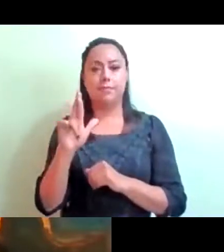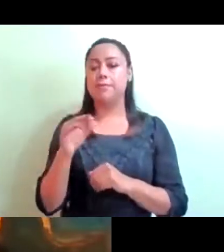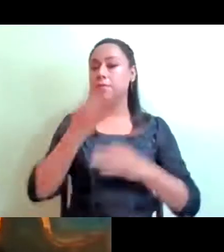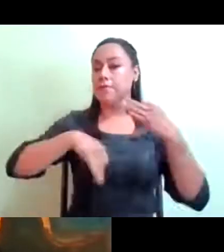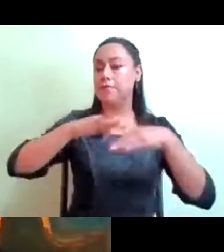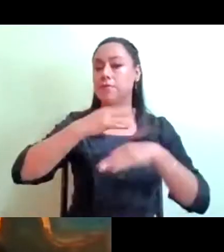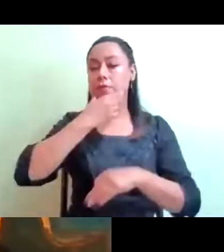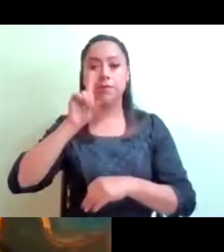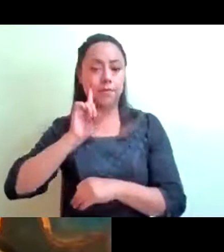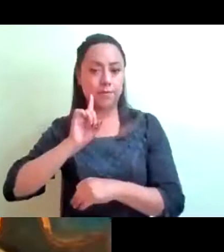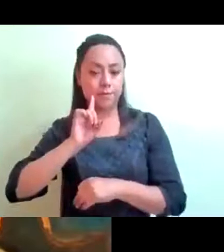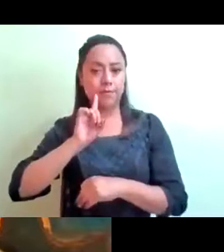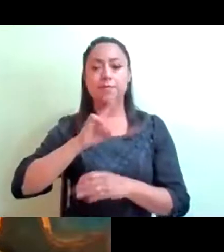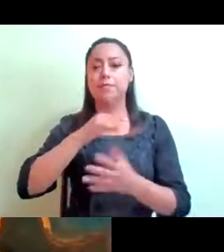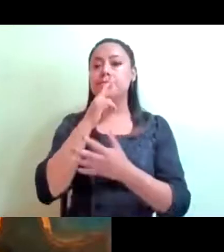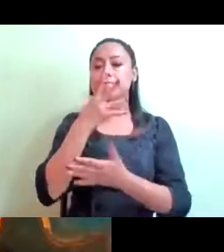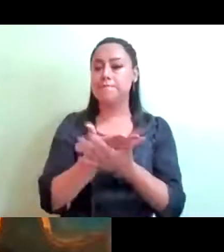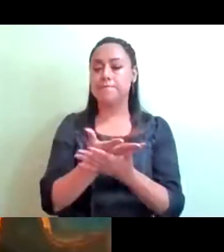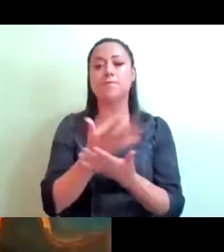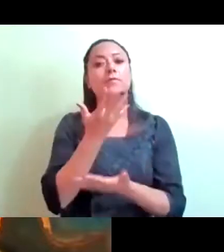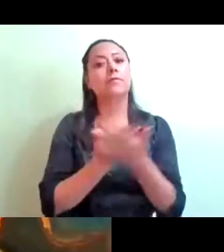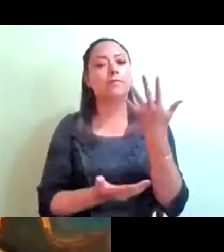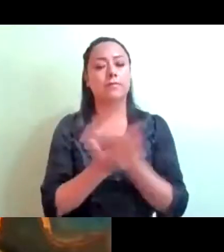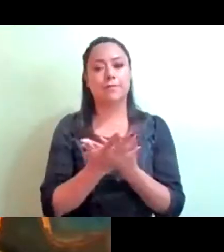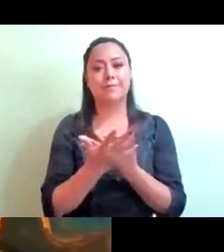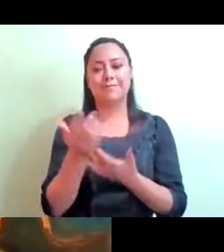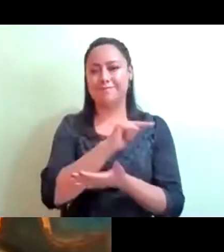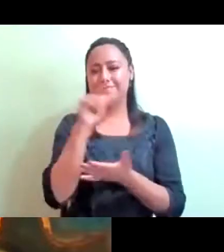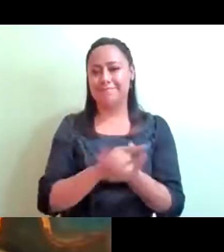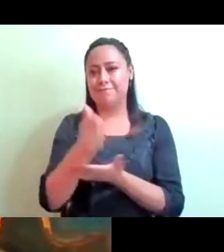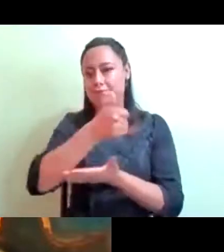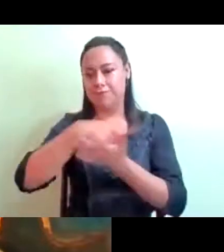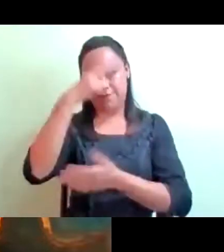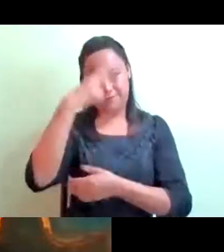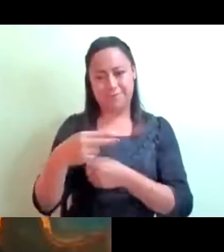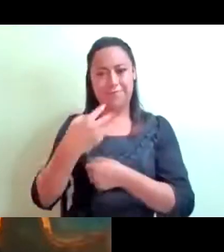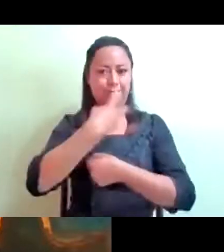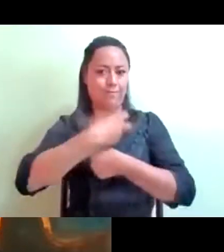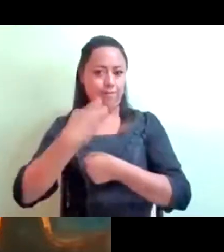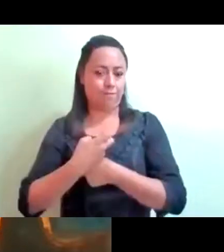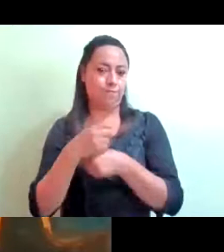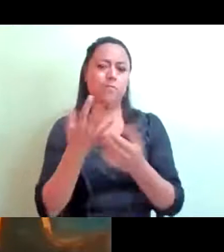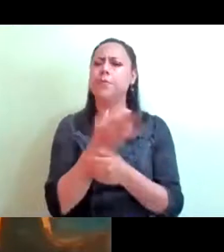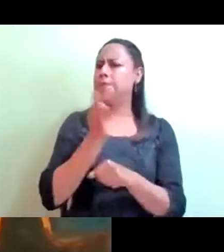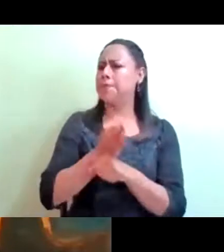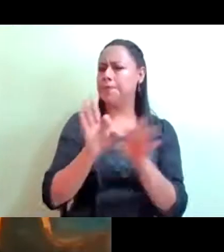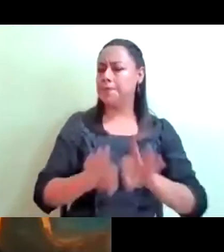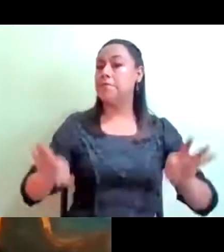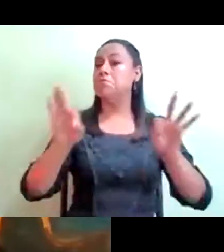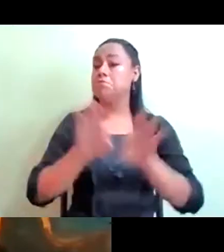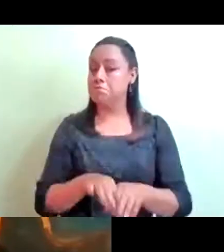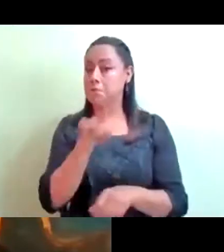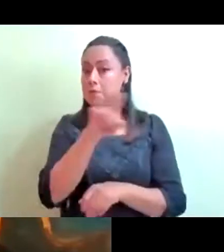los legisladores de la Ciudad de México por esta invitación y bueno, la importancia que le están dando a este